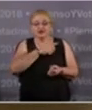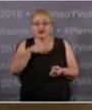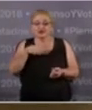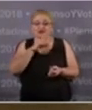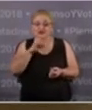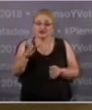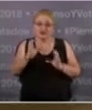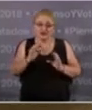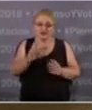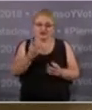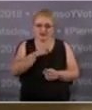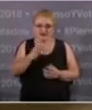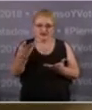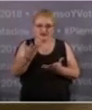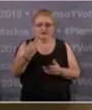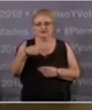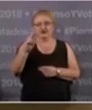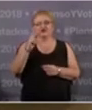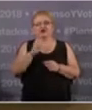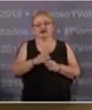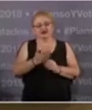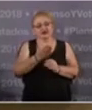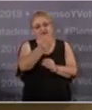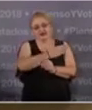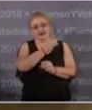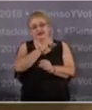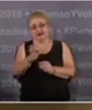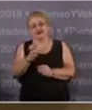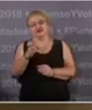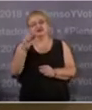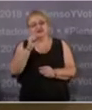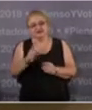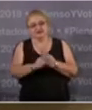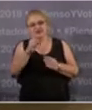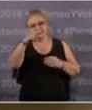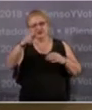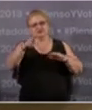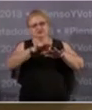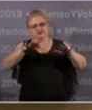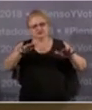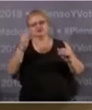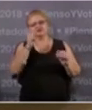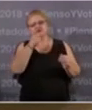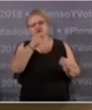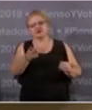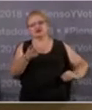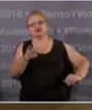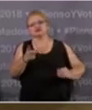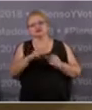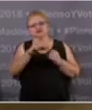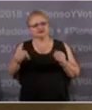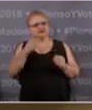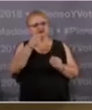Pero específicamente en el tema de prevención de violencia y delincuencia, en la plataforma de su partido se habla de la revisión exhaustiva de